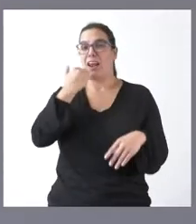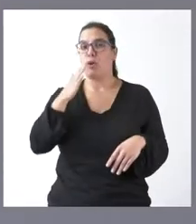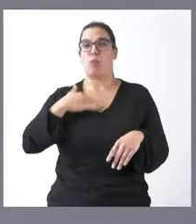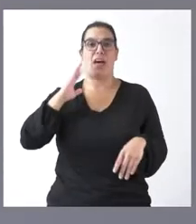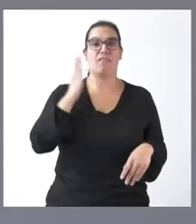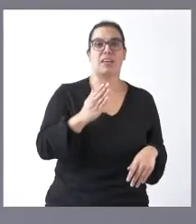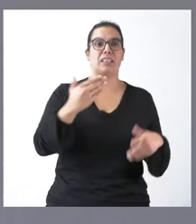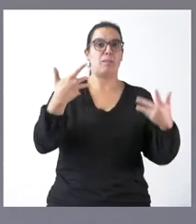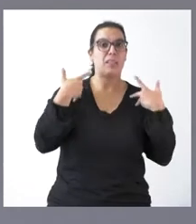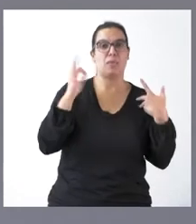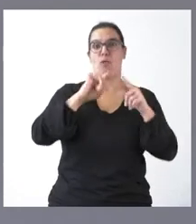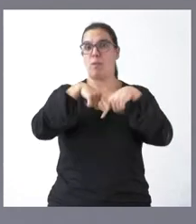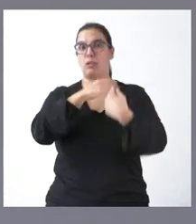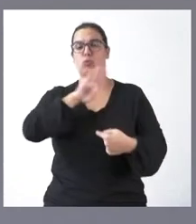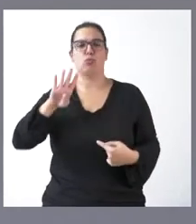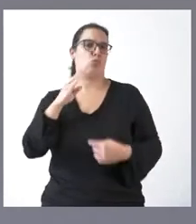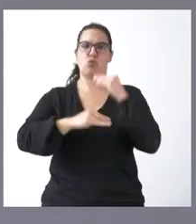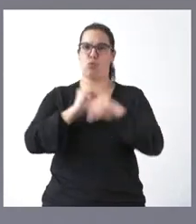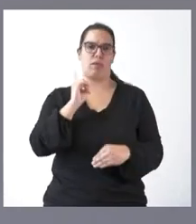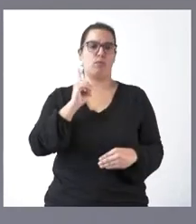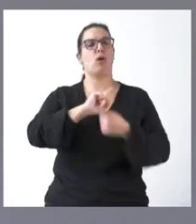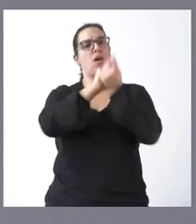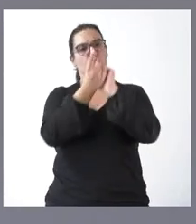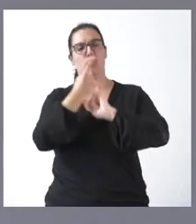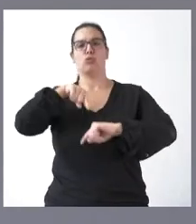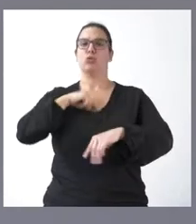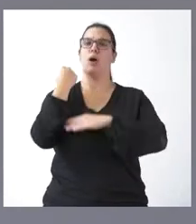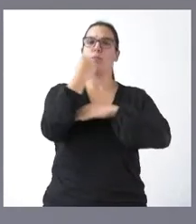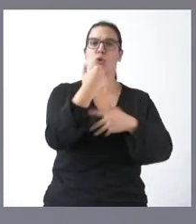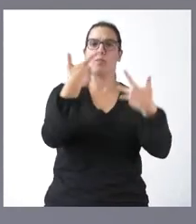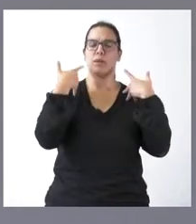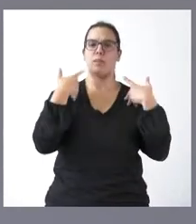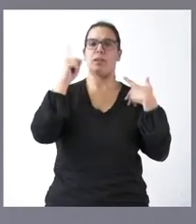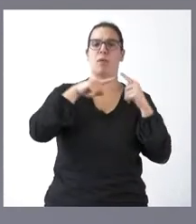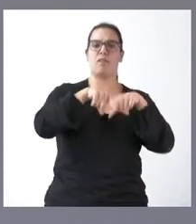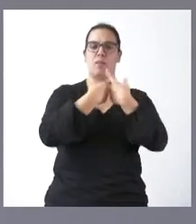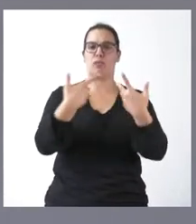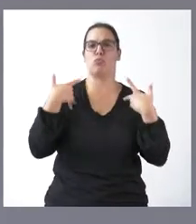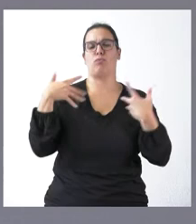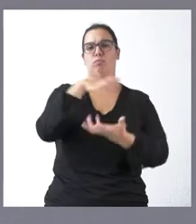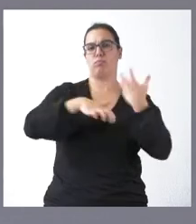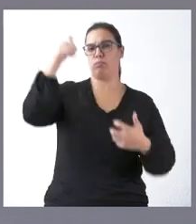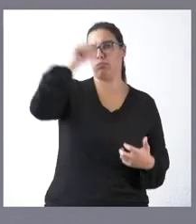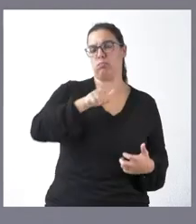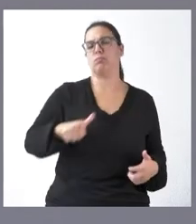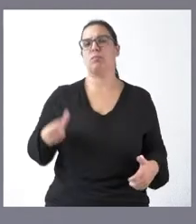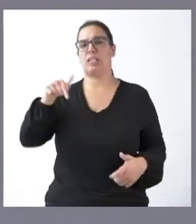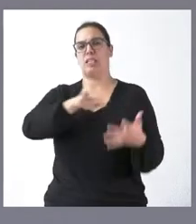las víctimas ni a las familias todo lo contrario apoyaremos a las víctimas y a las familias de violencia de género en Castilla y León